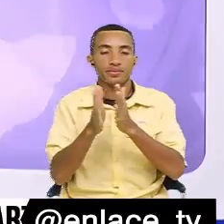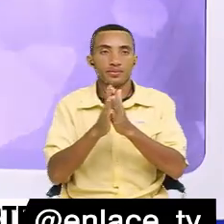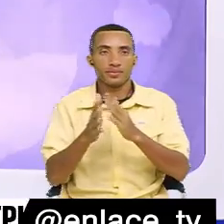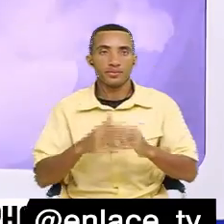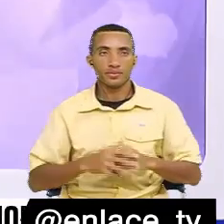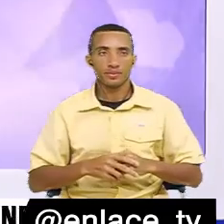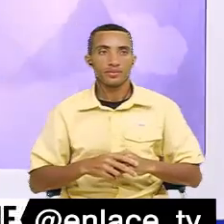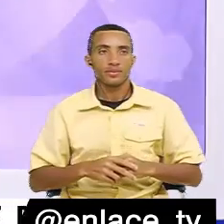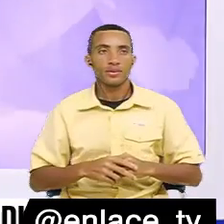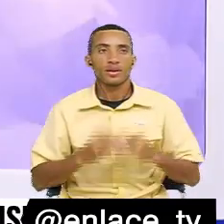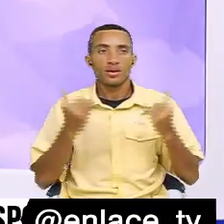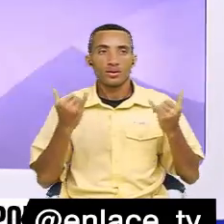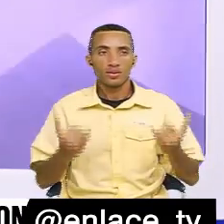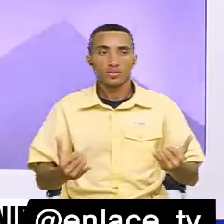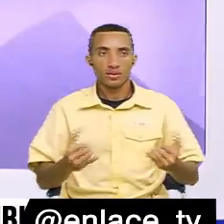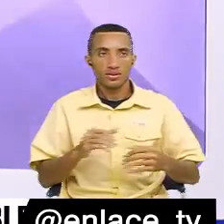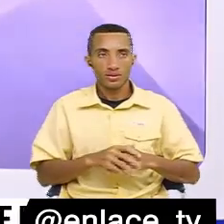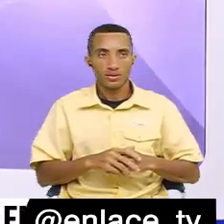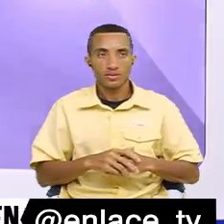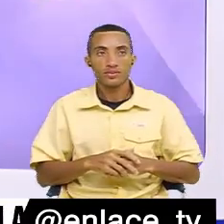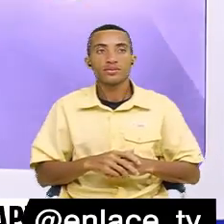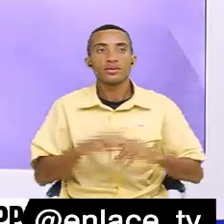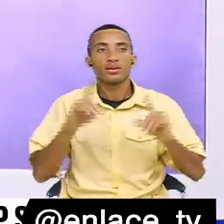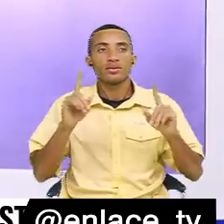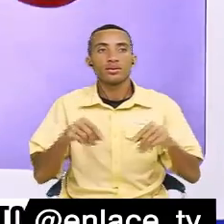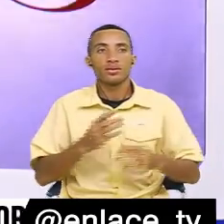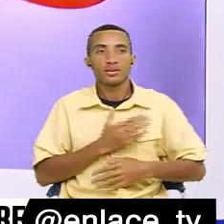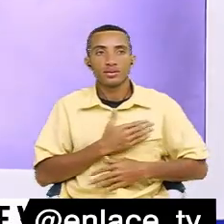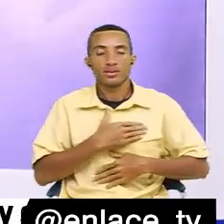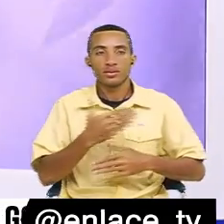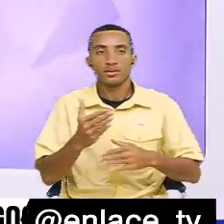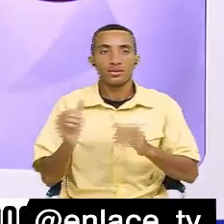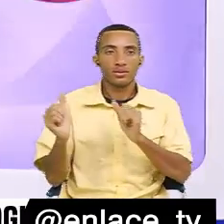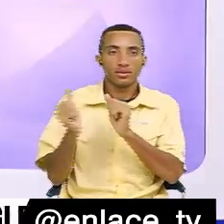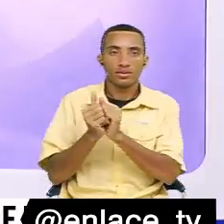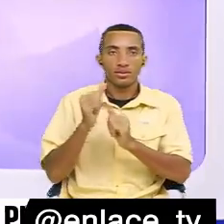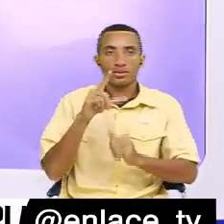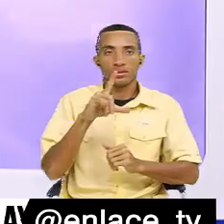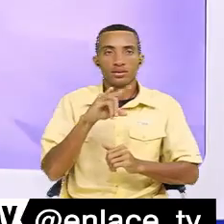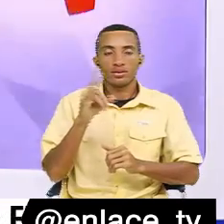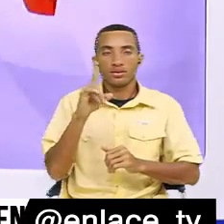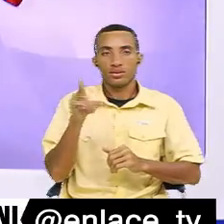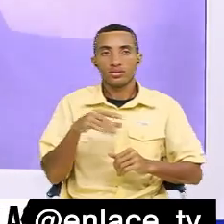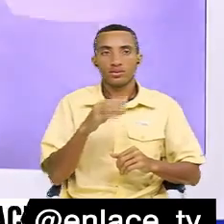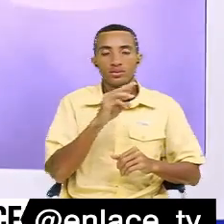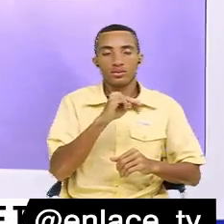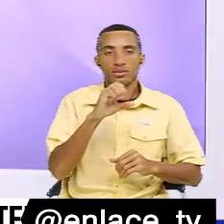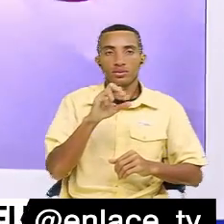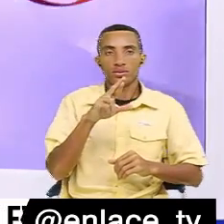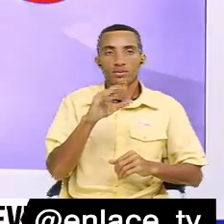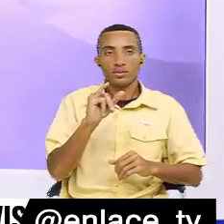que se vive a esta hora previo a lo que es el compromiso, saludamos a nuestra compañera Luzmery Jaraba. Hola Luzmery, ¿qué tal?